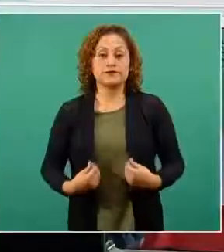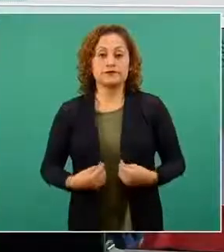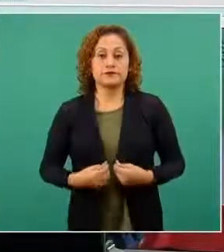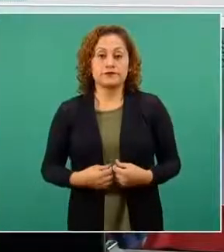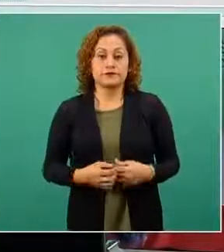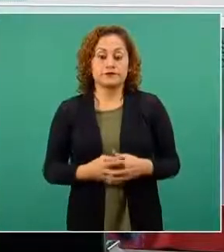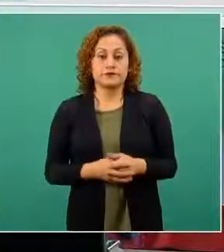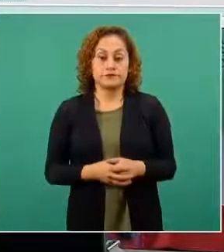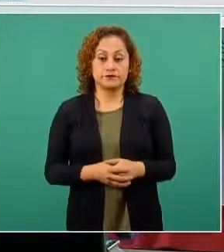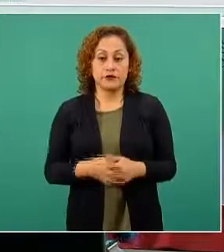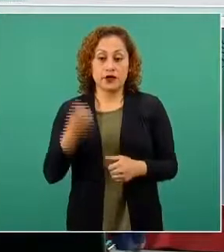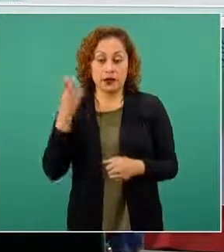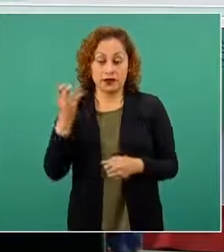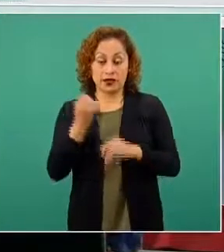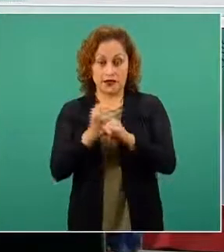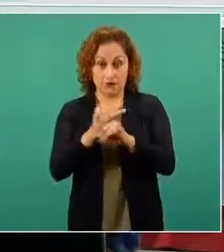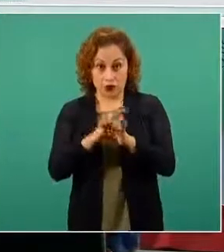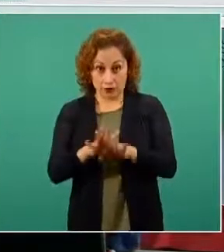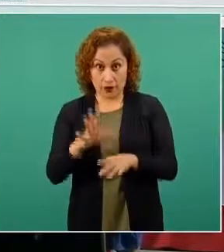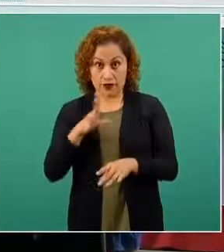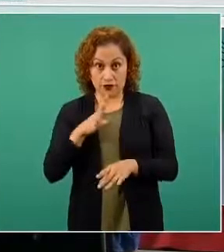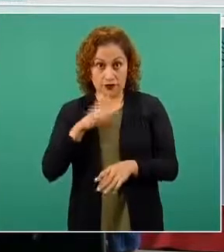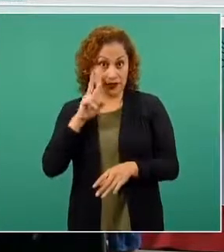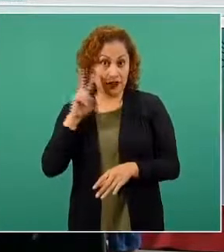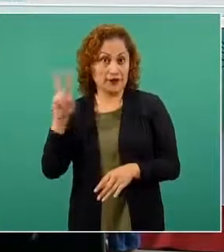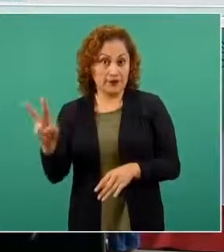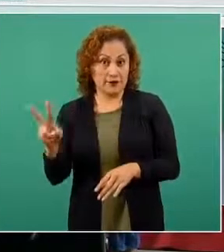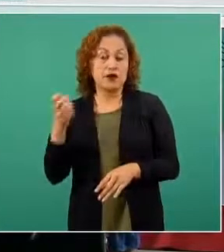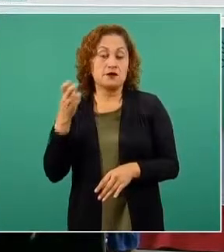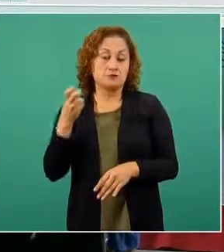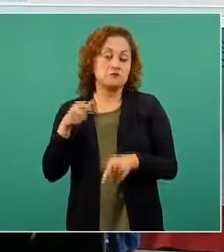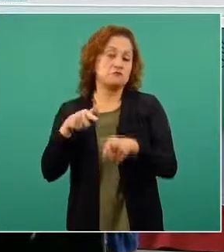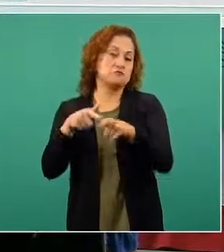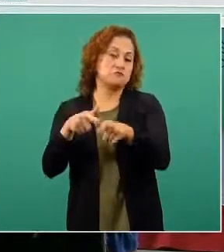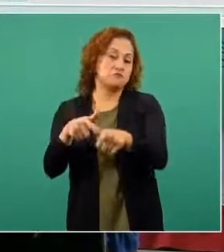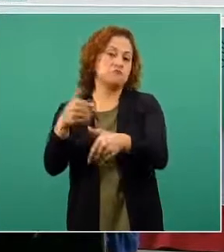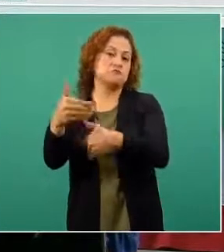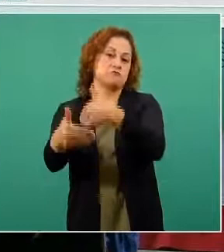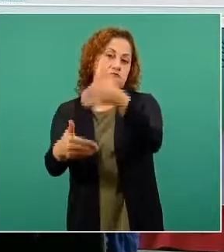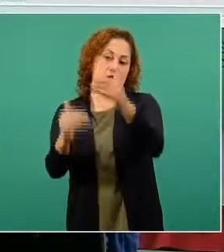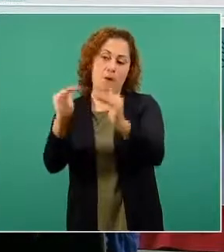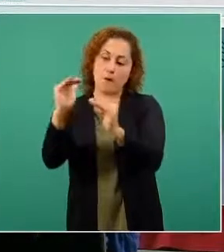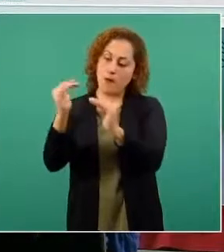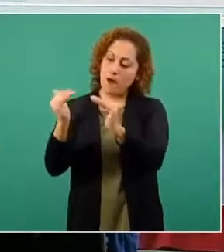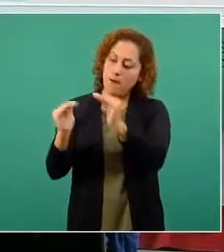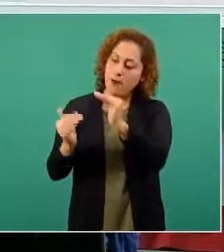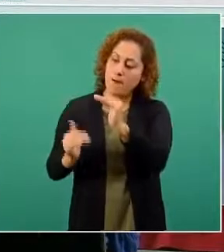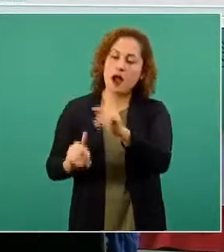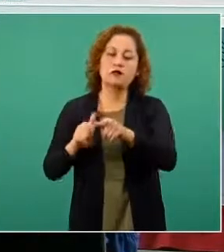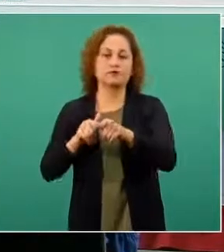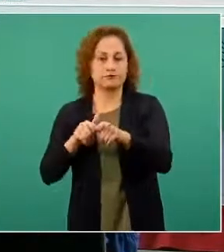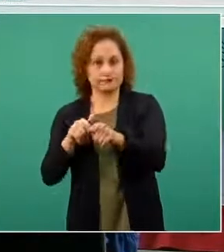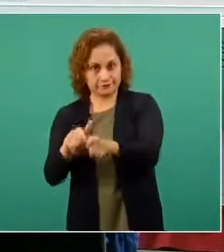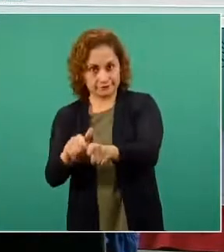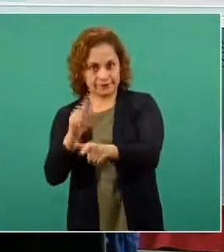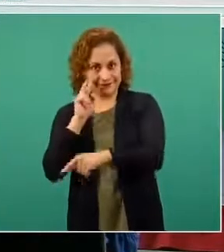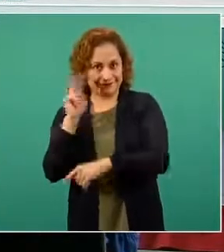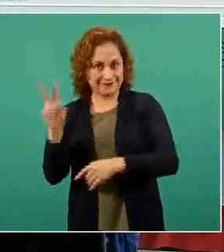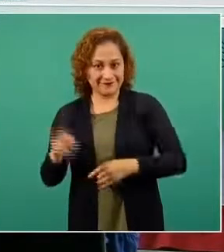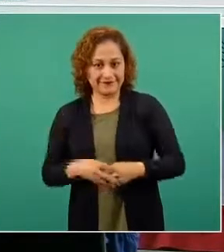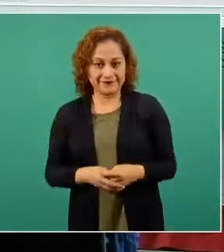correspondiente al registro de estos datos, y seguramente pues esperamos mantener esta tendencia al descenso como lo estamos visualizando en este